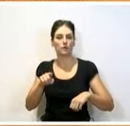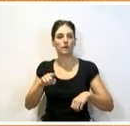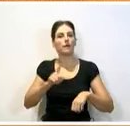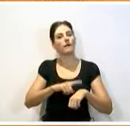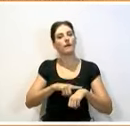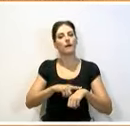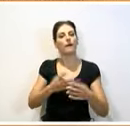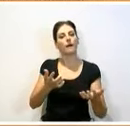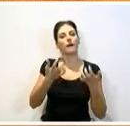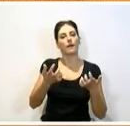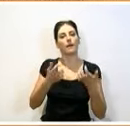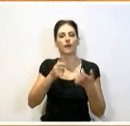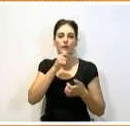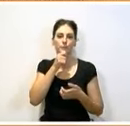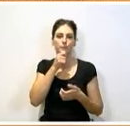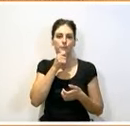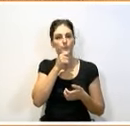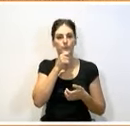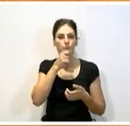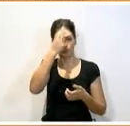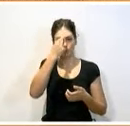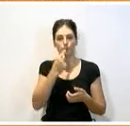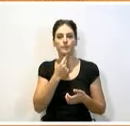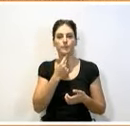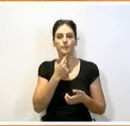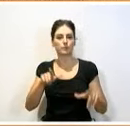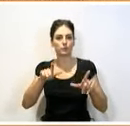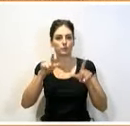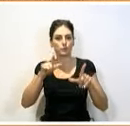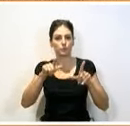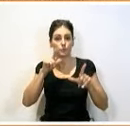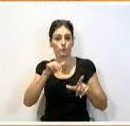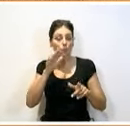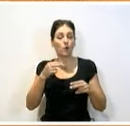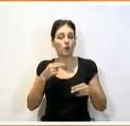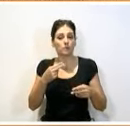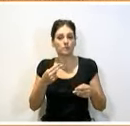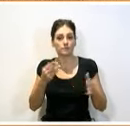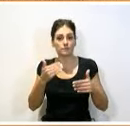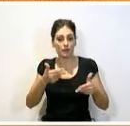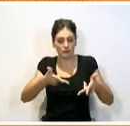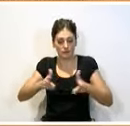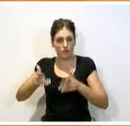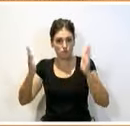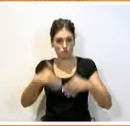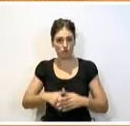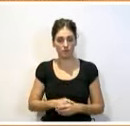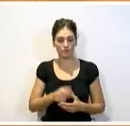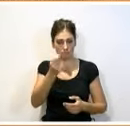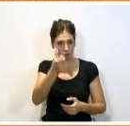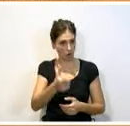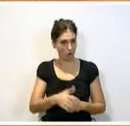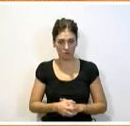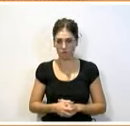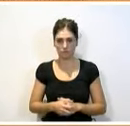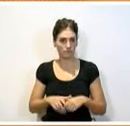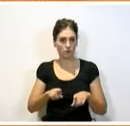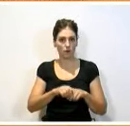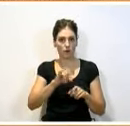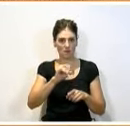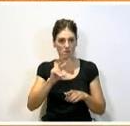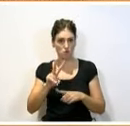minutos de micrófono y aparente presencia, ya que tenemos los escaños que tenemos. La apariencia, el juego de espejos, Izquierda Unida